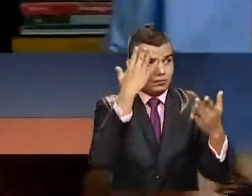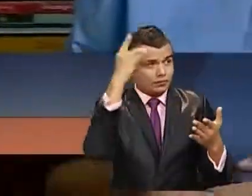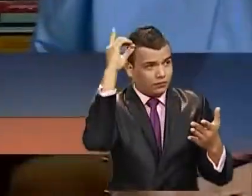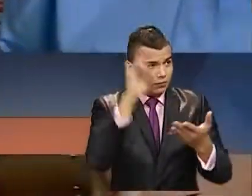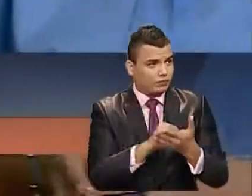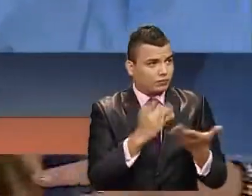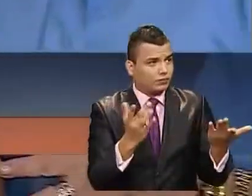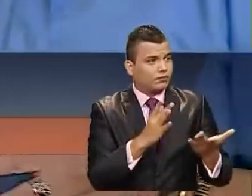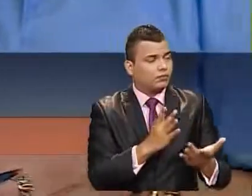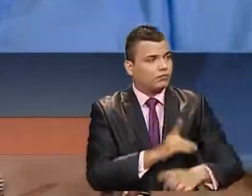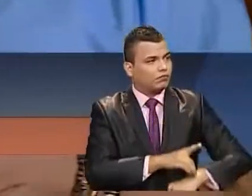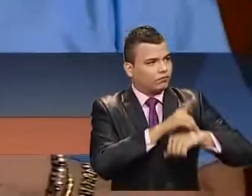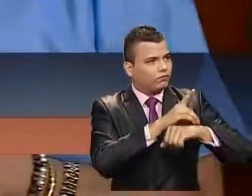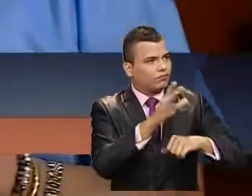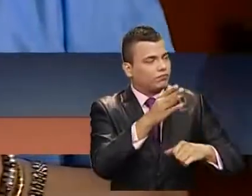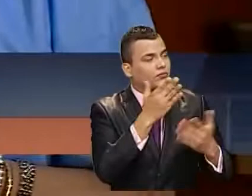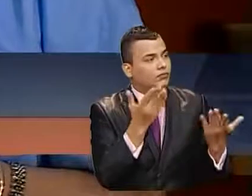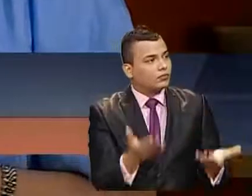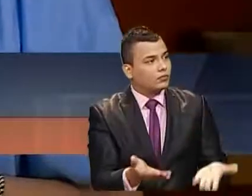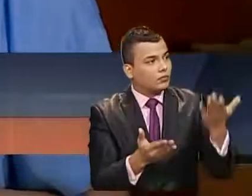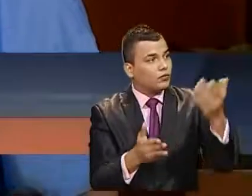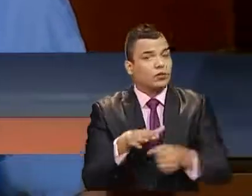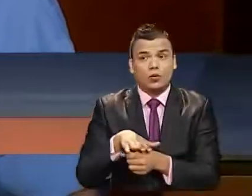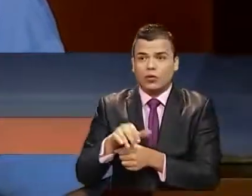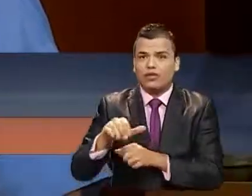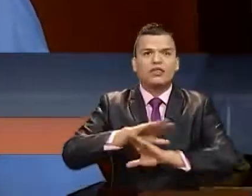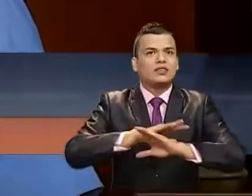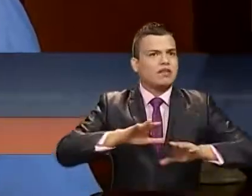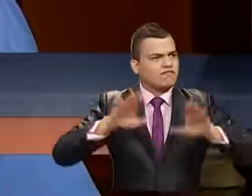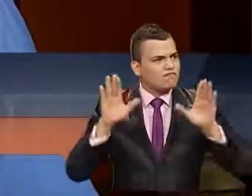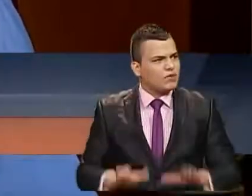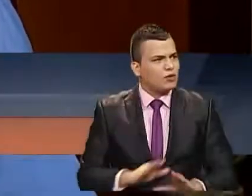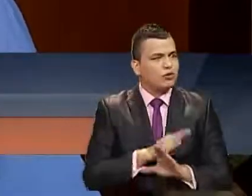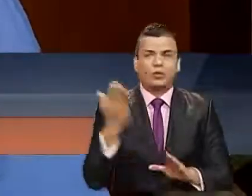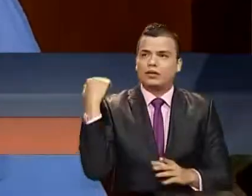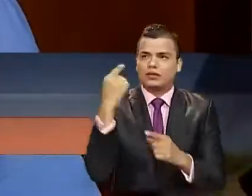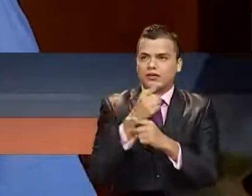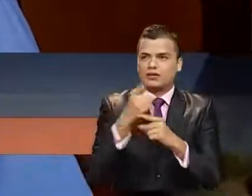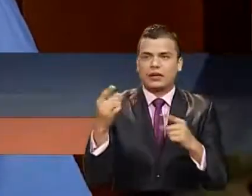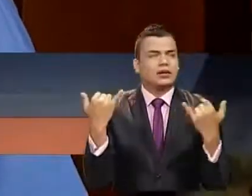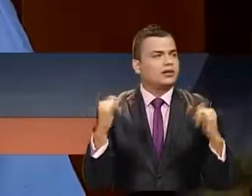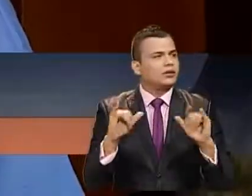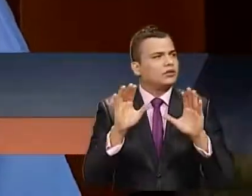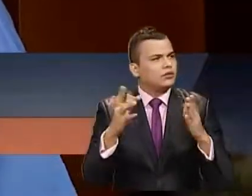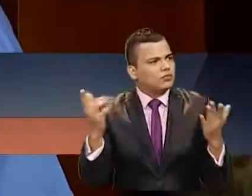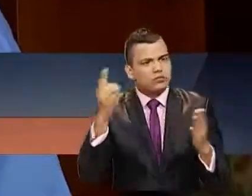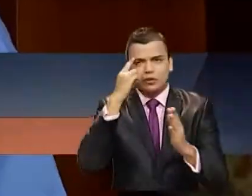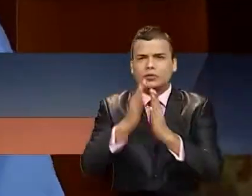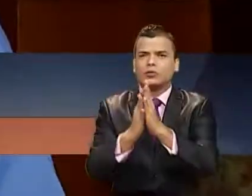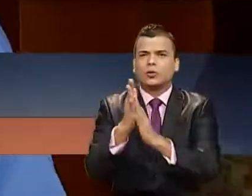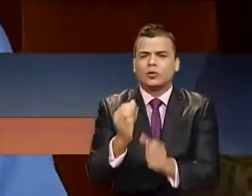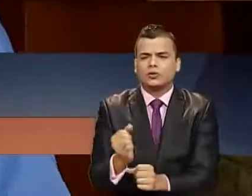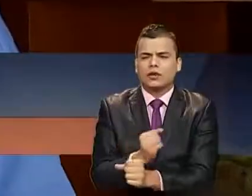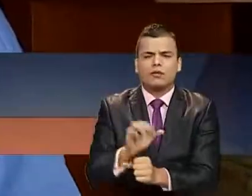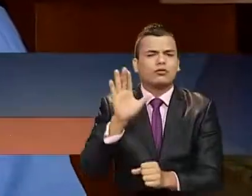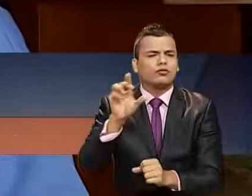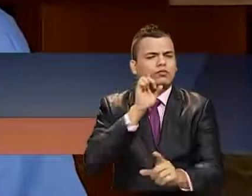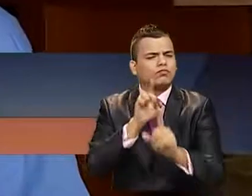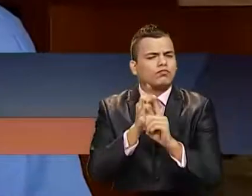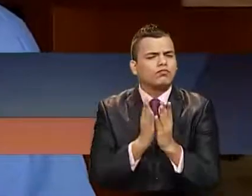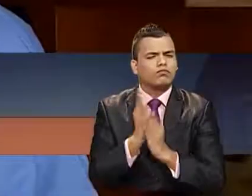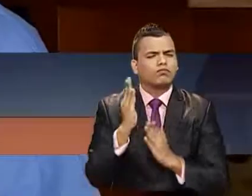toro buena aventura se levantó el paro a comienzos de la semana anterior con la perspectiva ahora de trabajo por la ciudad